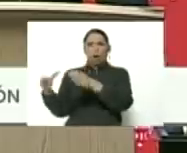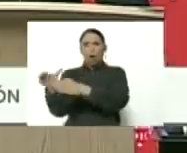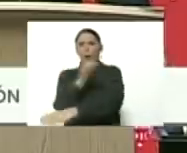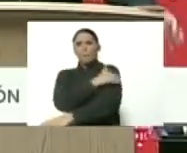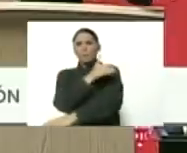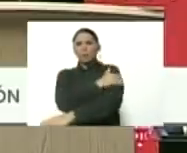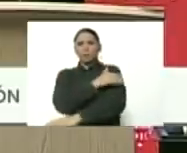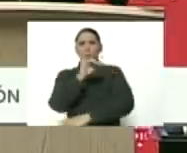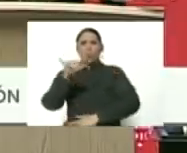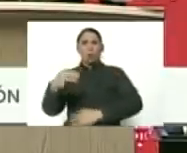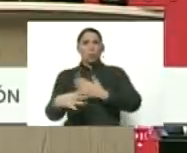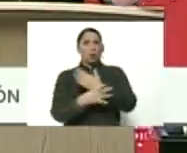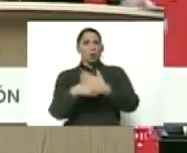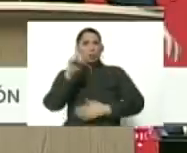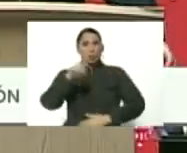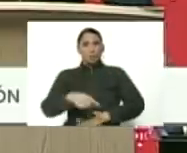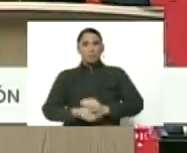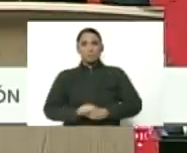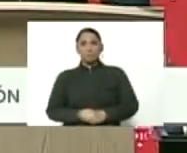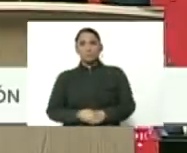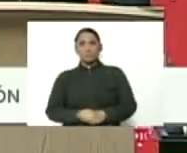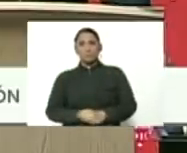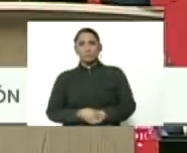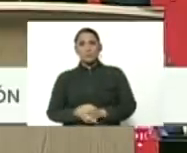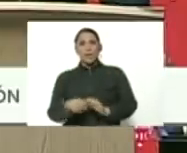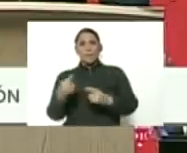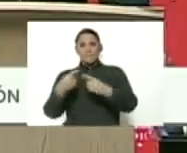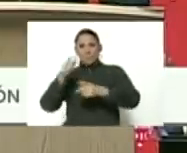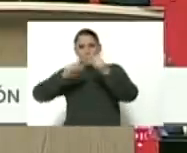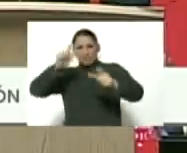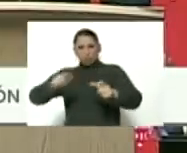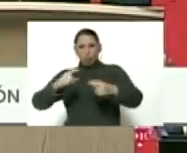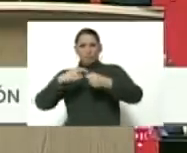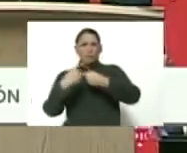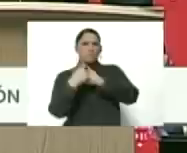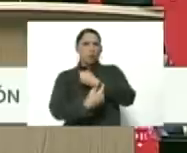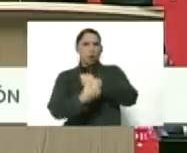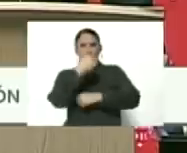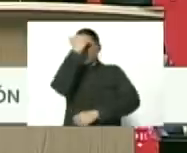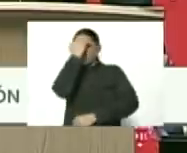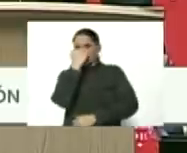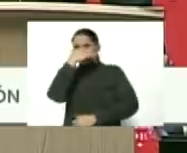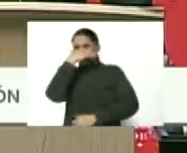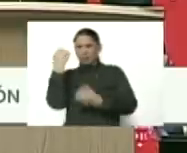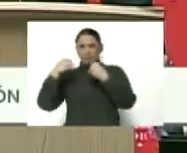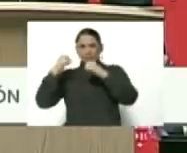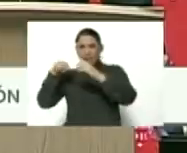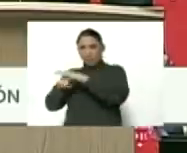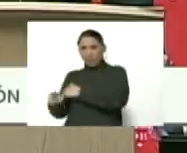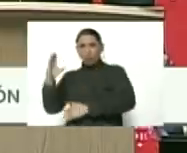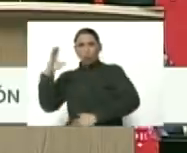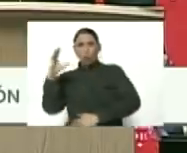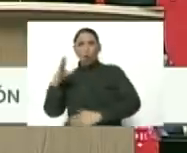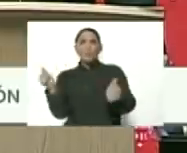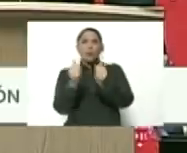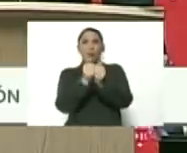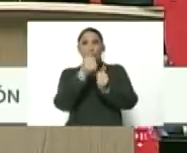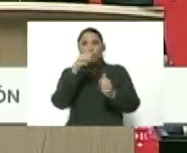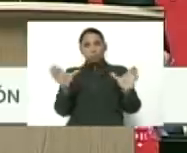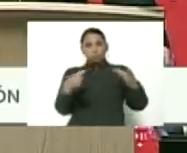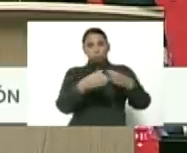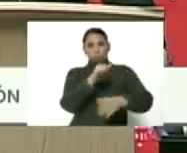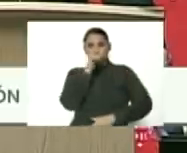Guaidó, entre estos desertores y terroristas que se entrenan en Colombia, con el narcotráfico colombiano